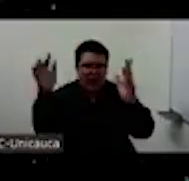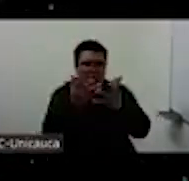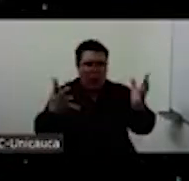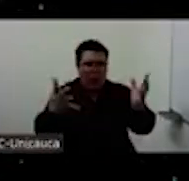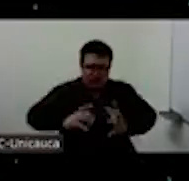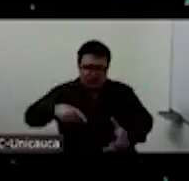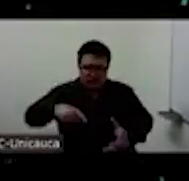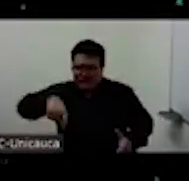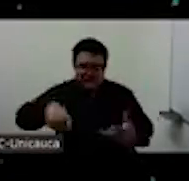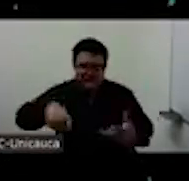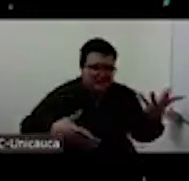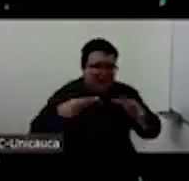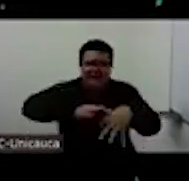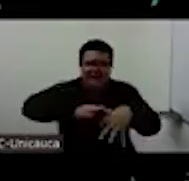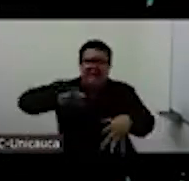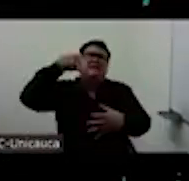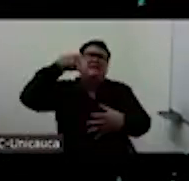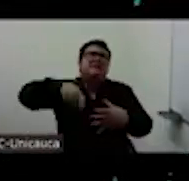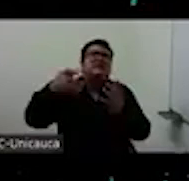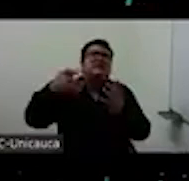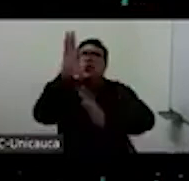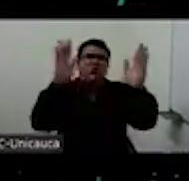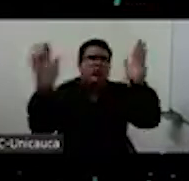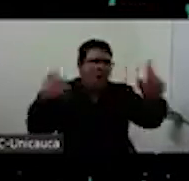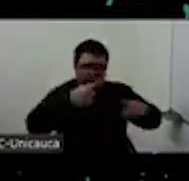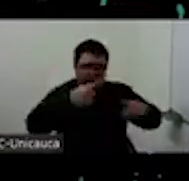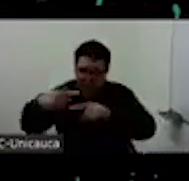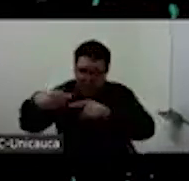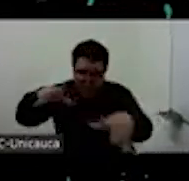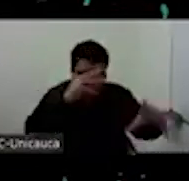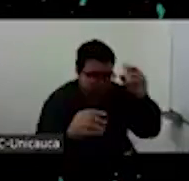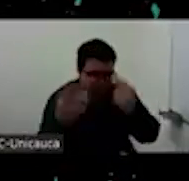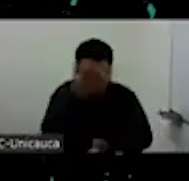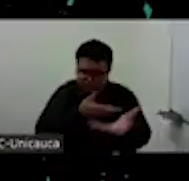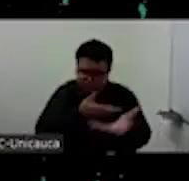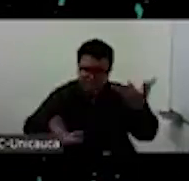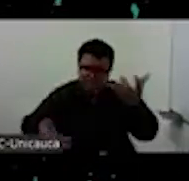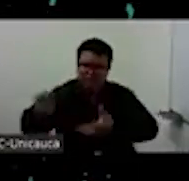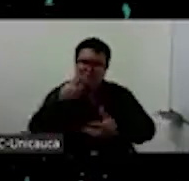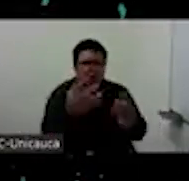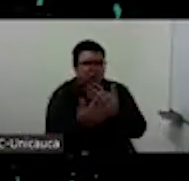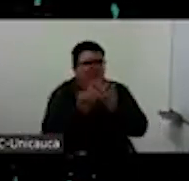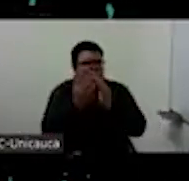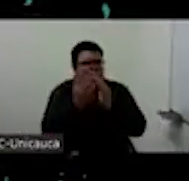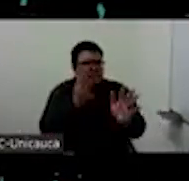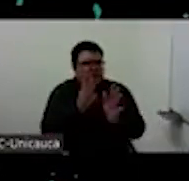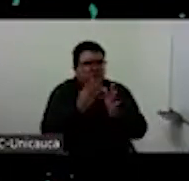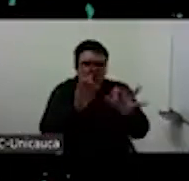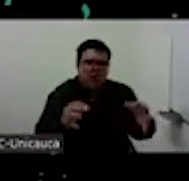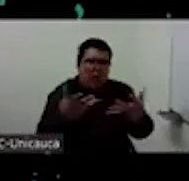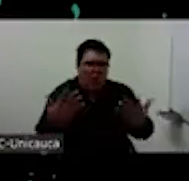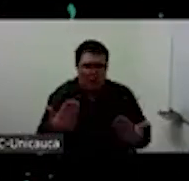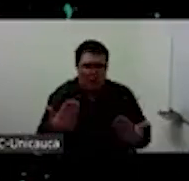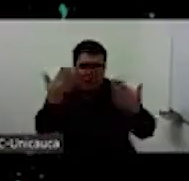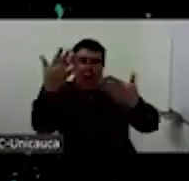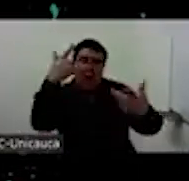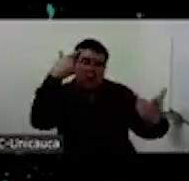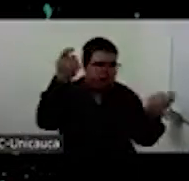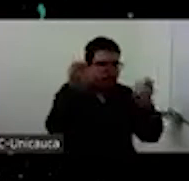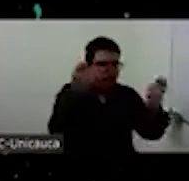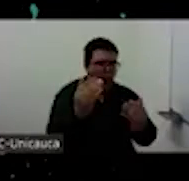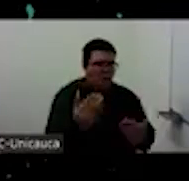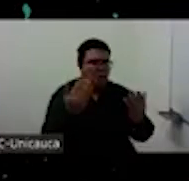espirituales de los individuos. Estos experimentan, comparten y transforman objetos útiles y estéticos